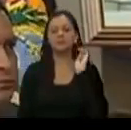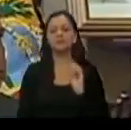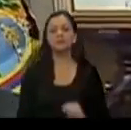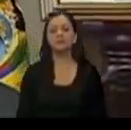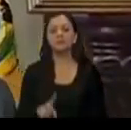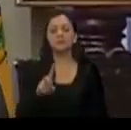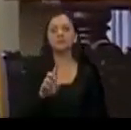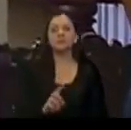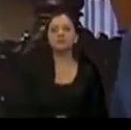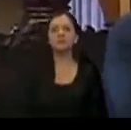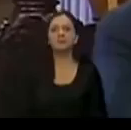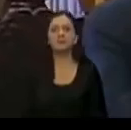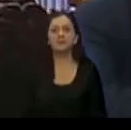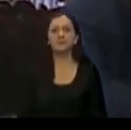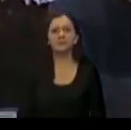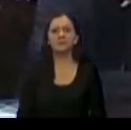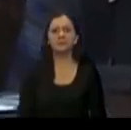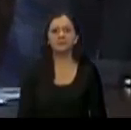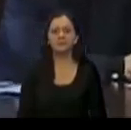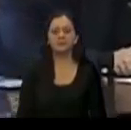Un momentito.